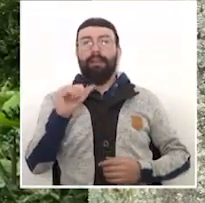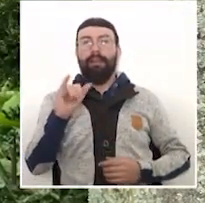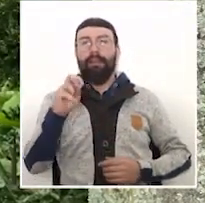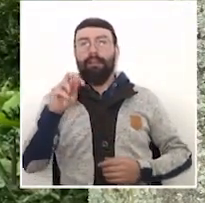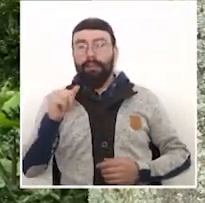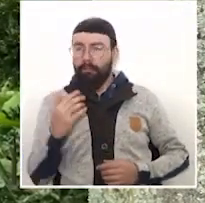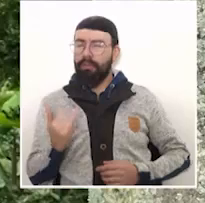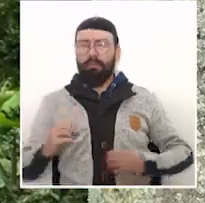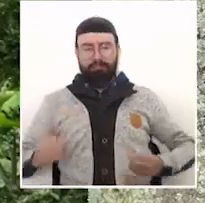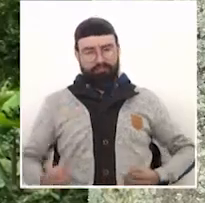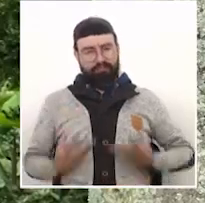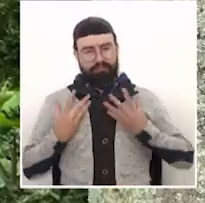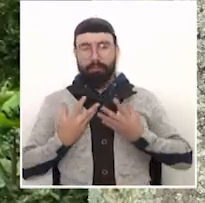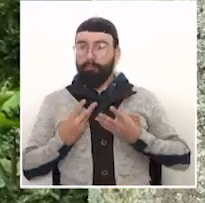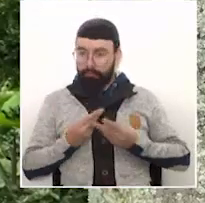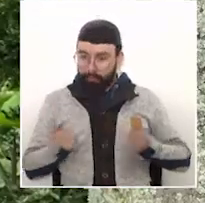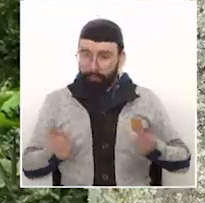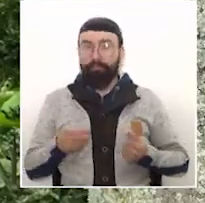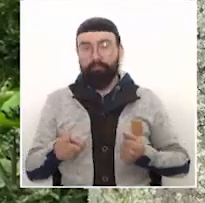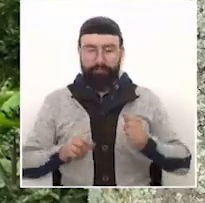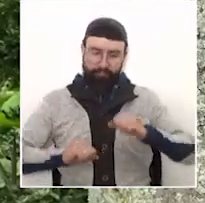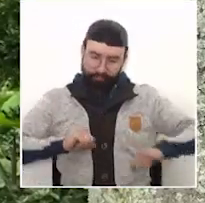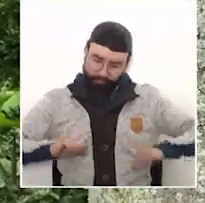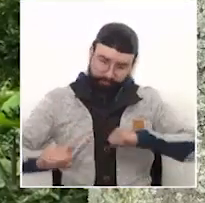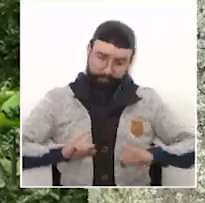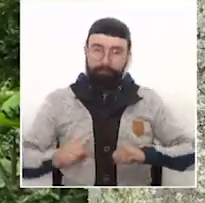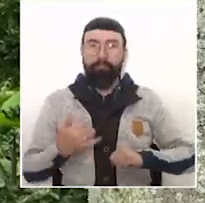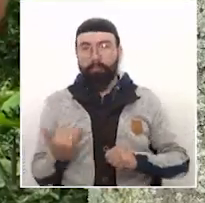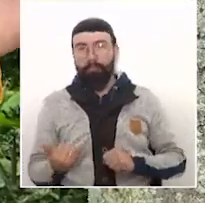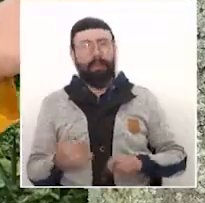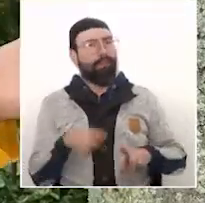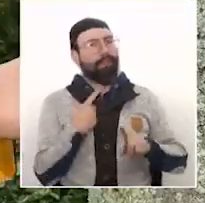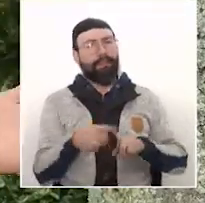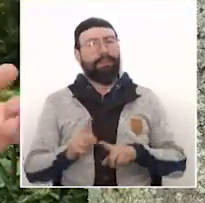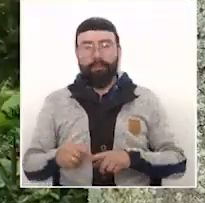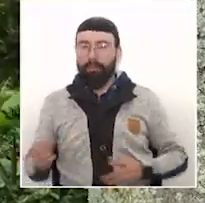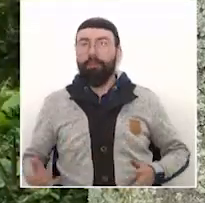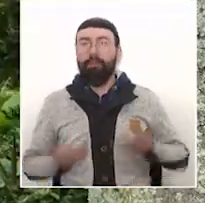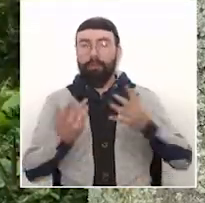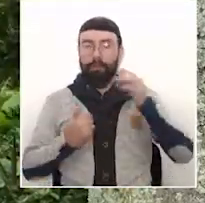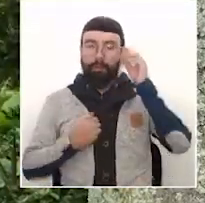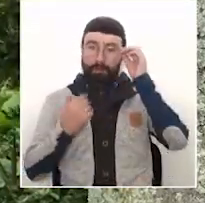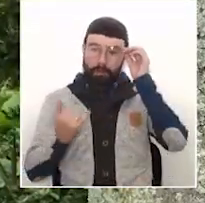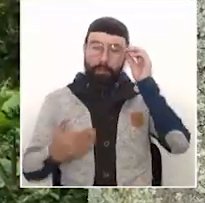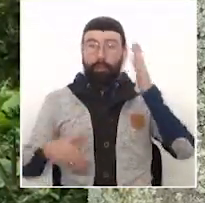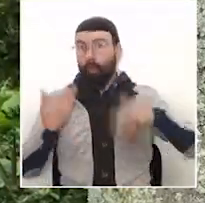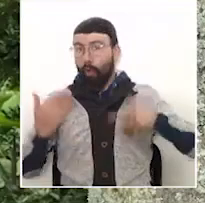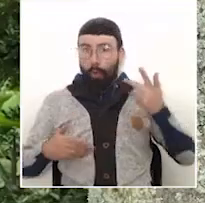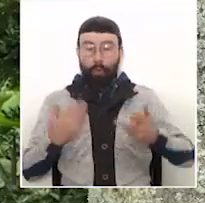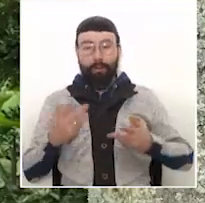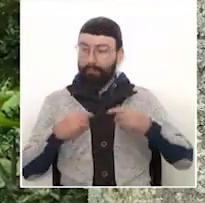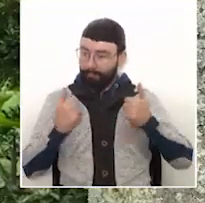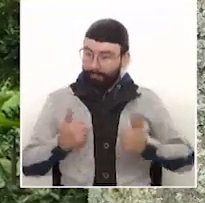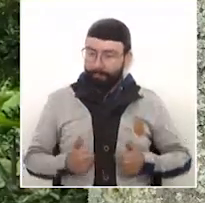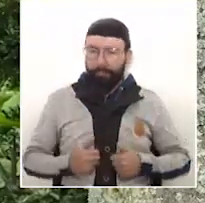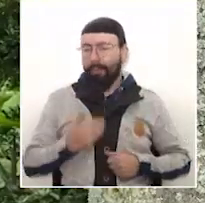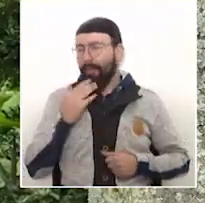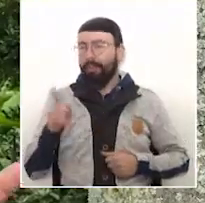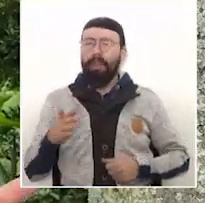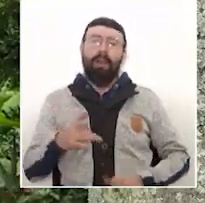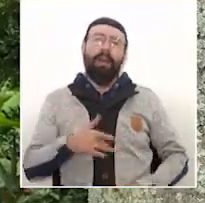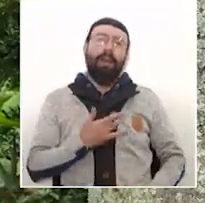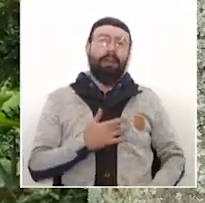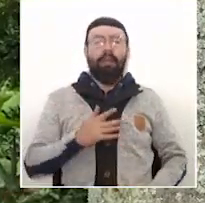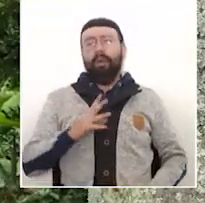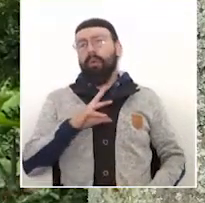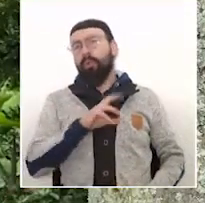que destruir esa adrenalina para que generemos serotonina, endorfinas, entonces mantenemos contentos, agradables, y queda cansado, queda usted